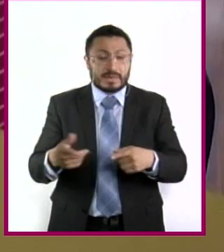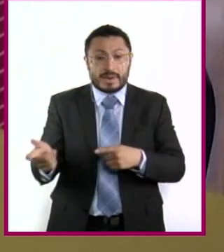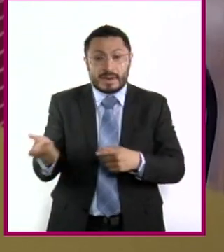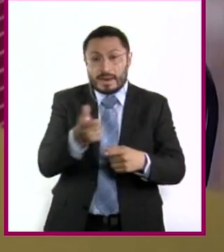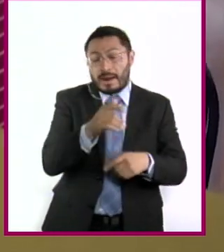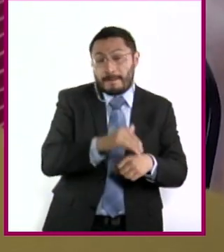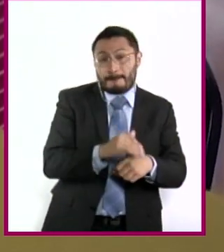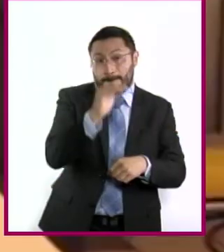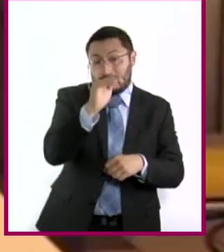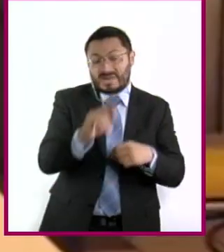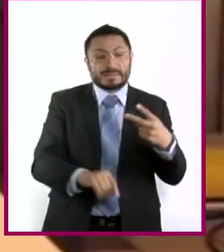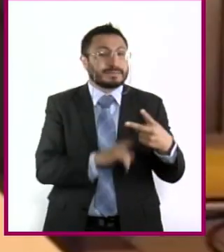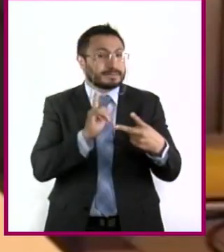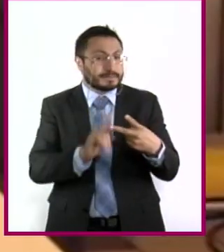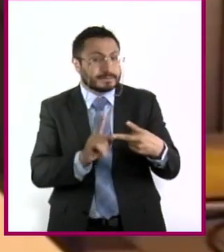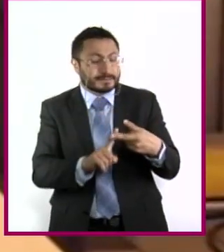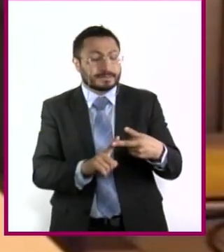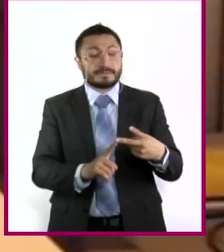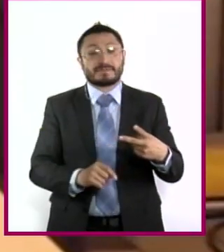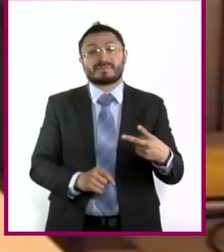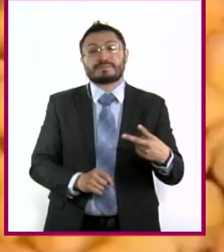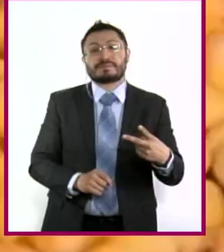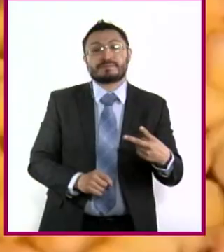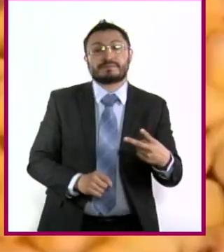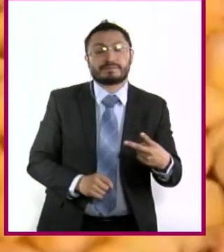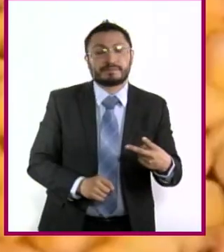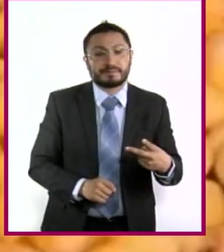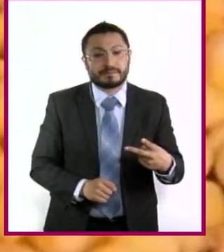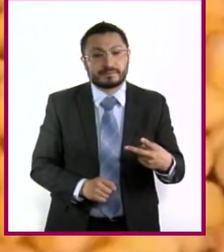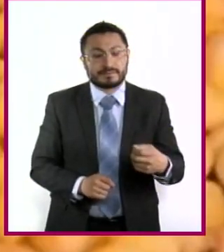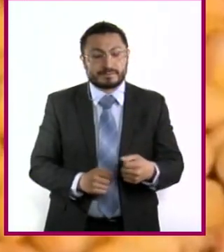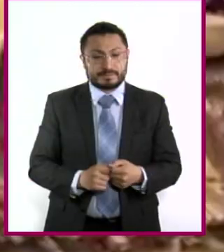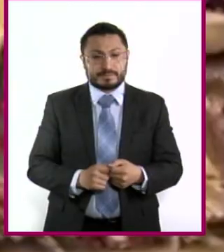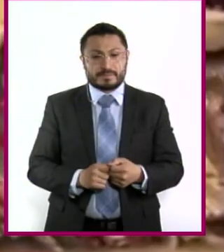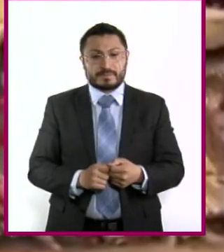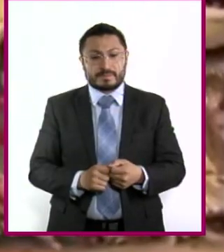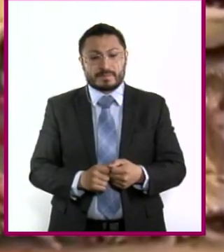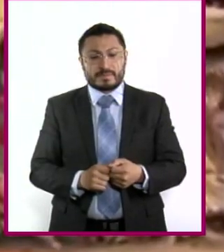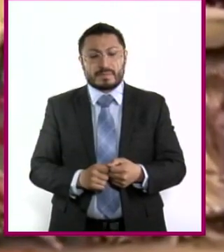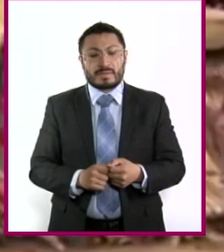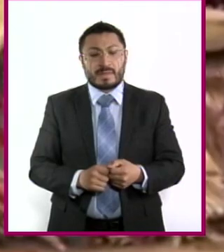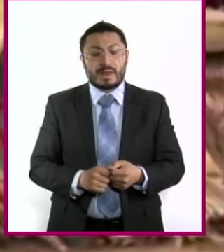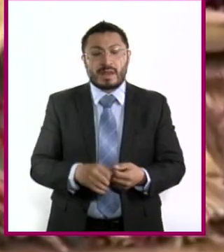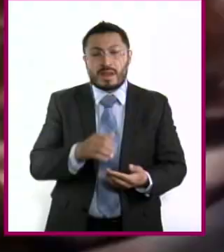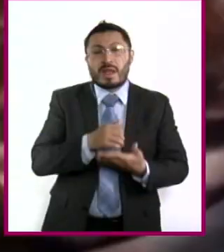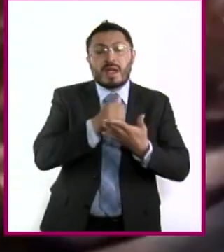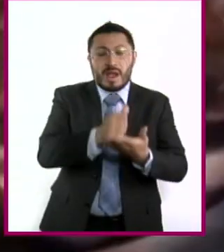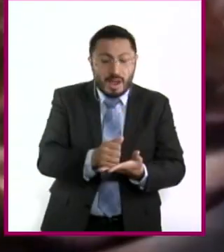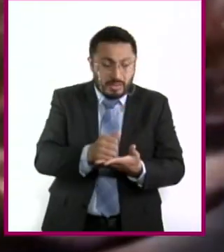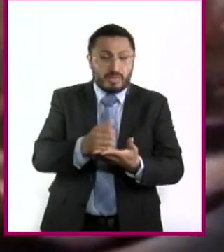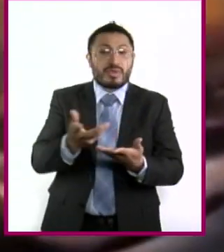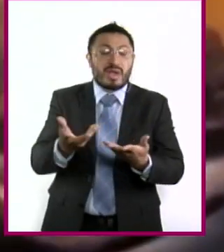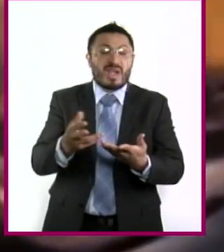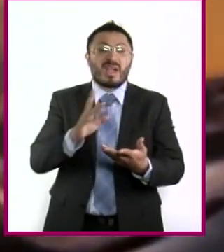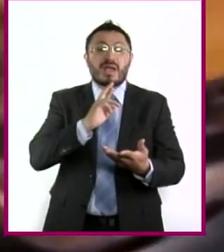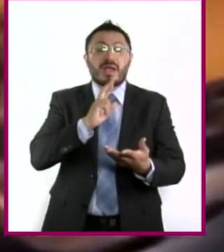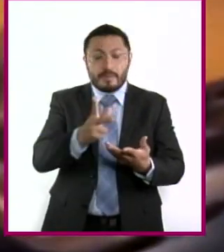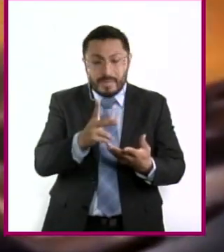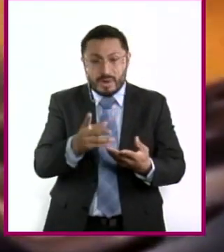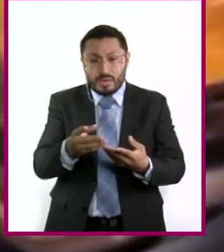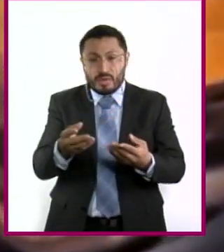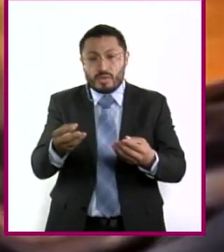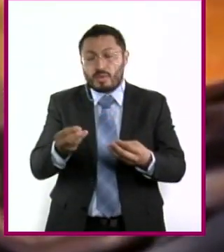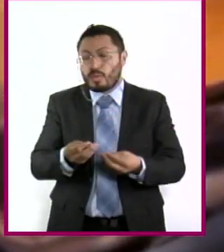y otro también es mejorar los mecanismos de repartición de la